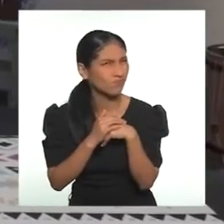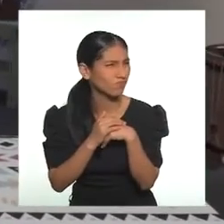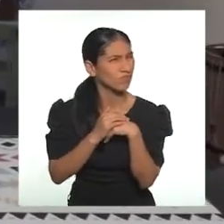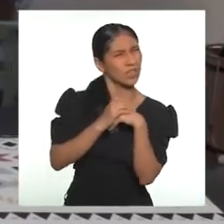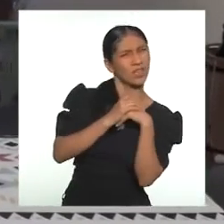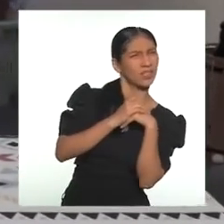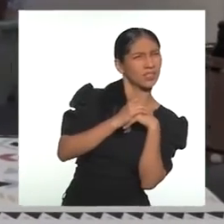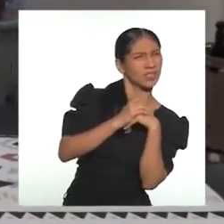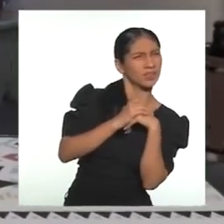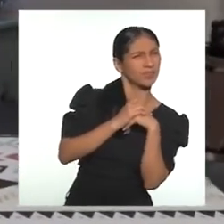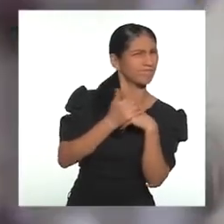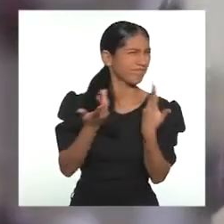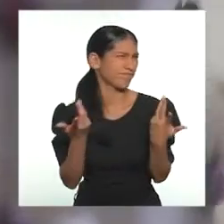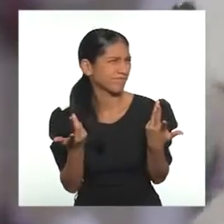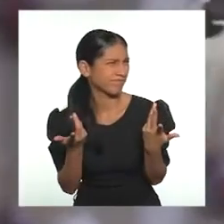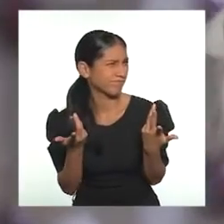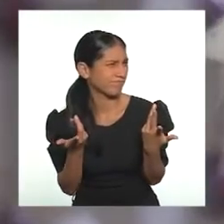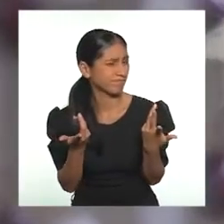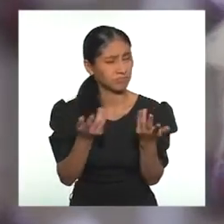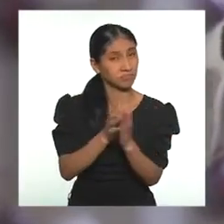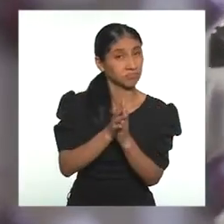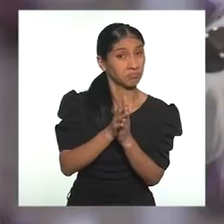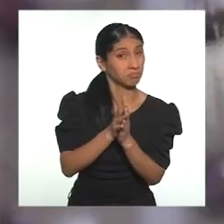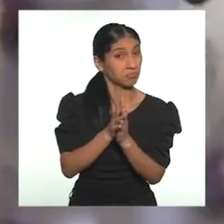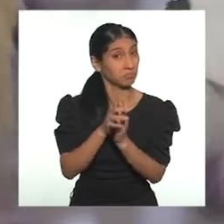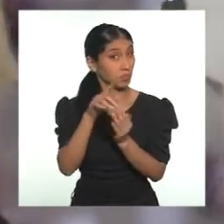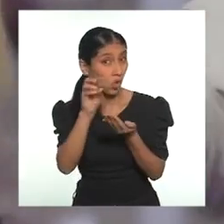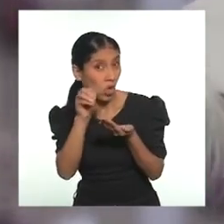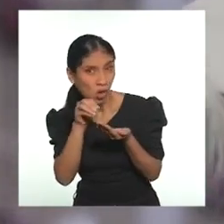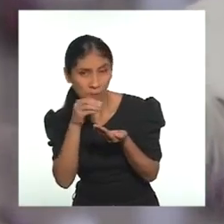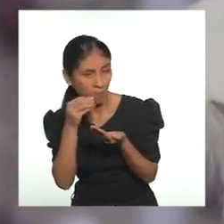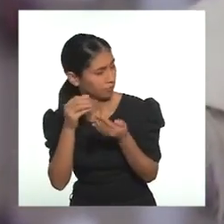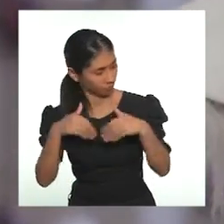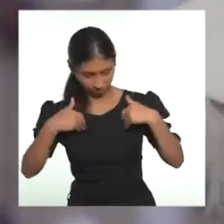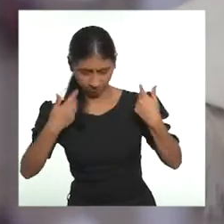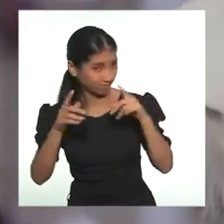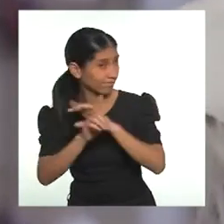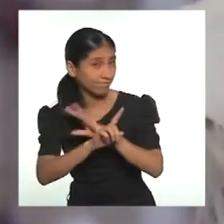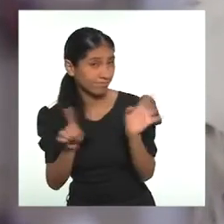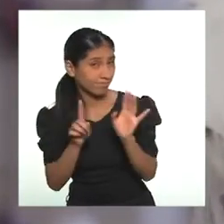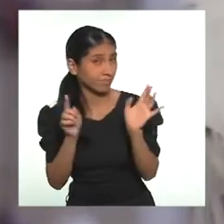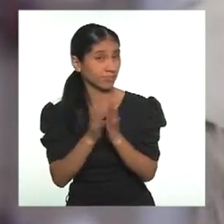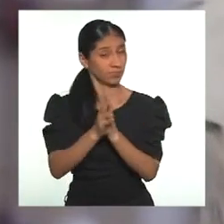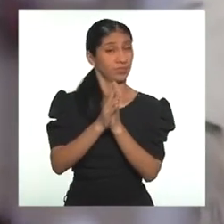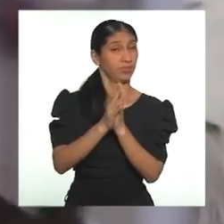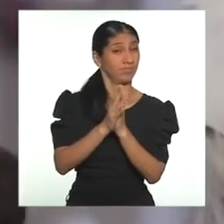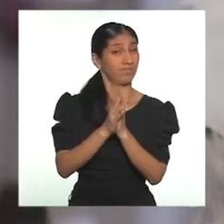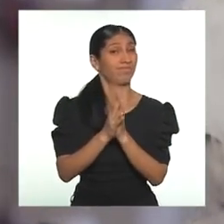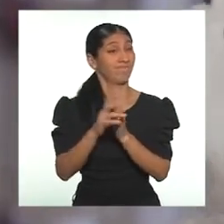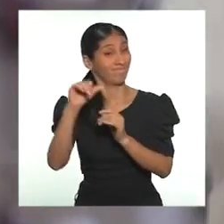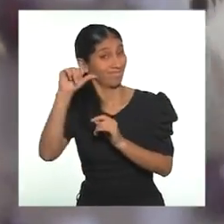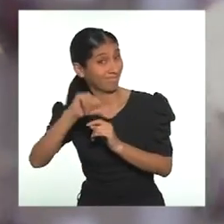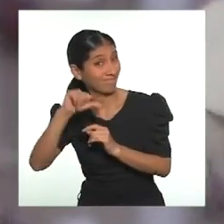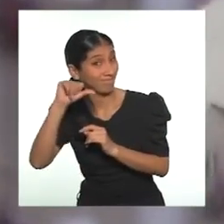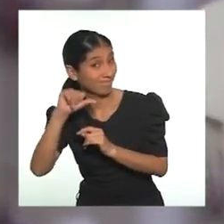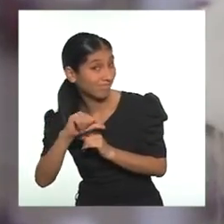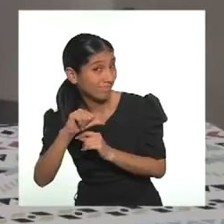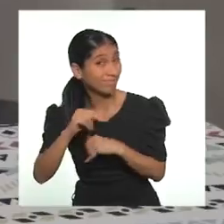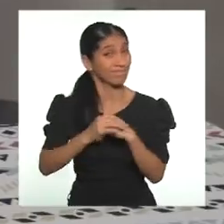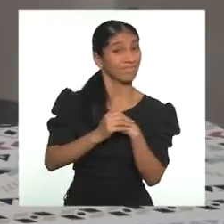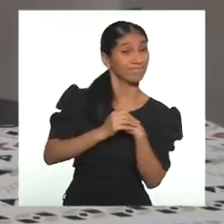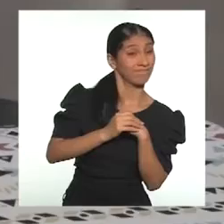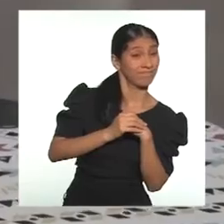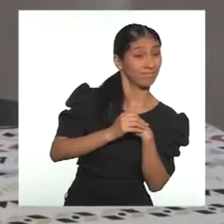eso. Chancay, no puedes comerte esta guayaba. Está